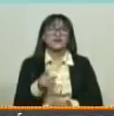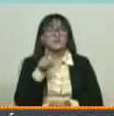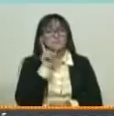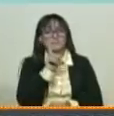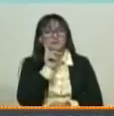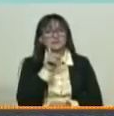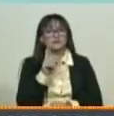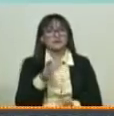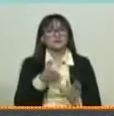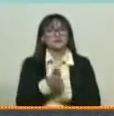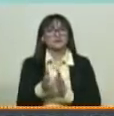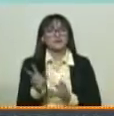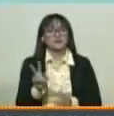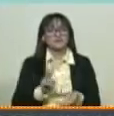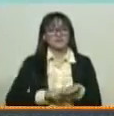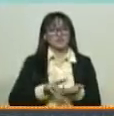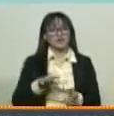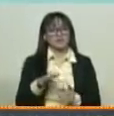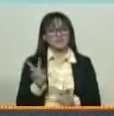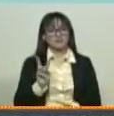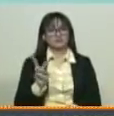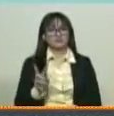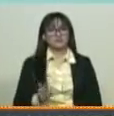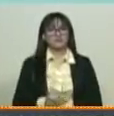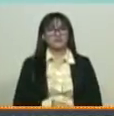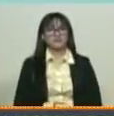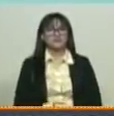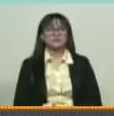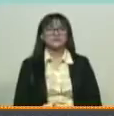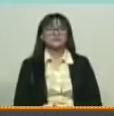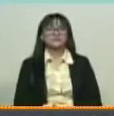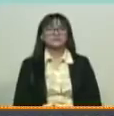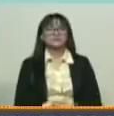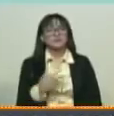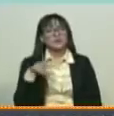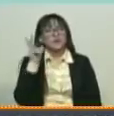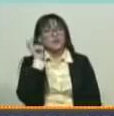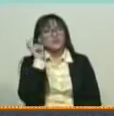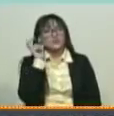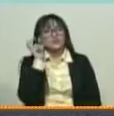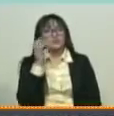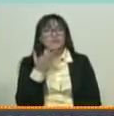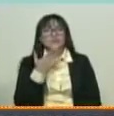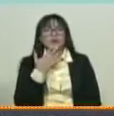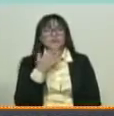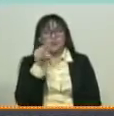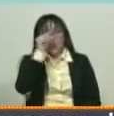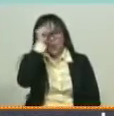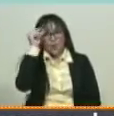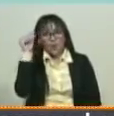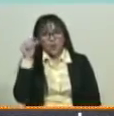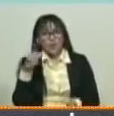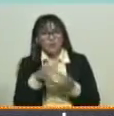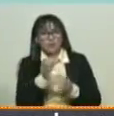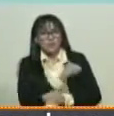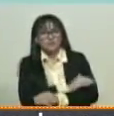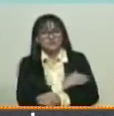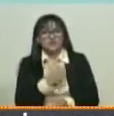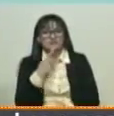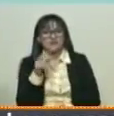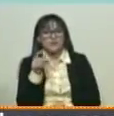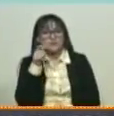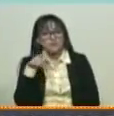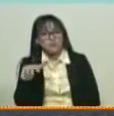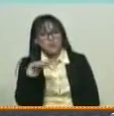mentira, para decirlo en términos más claros. Cuando nosotros escuchamos, por ejemplo, a Julio Borges diciendo que el pueblo de Venezuela es